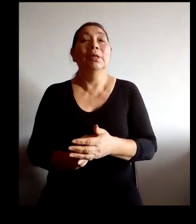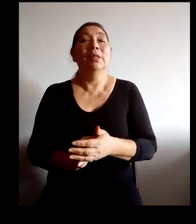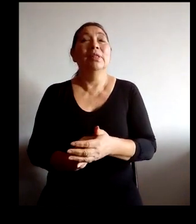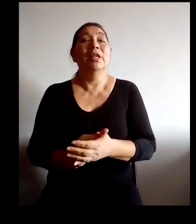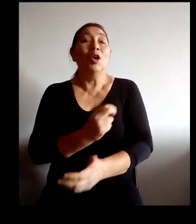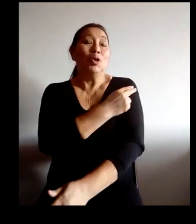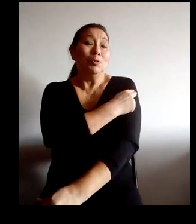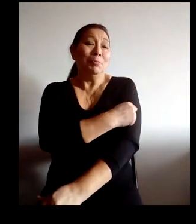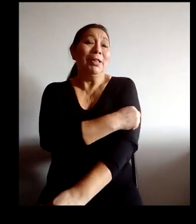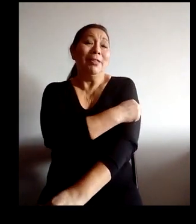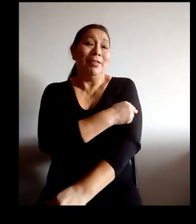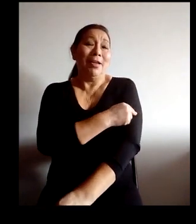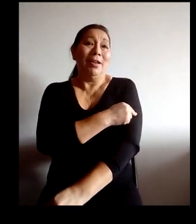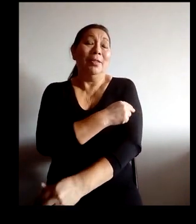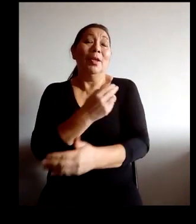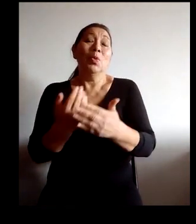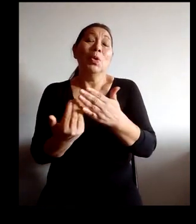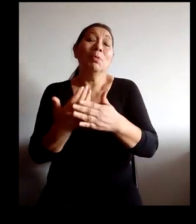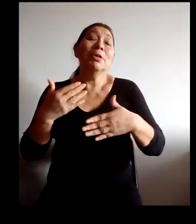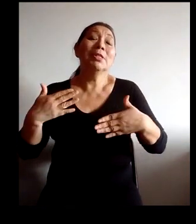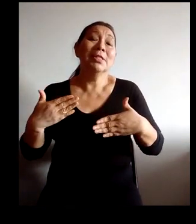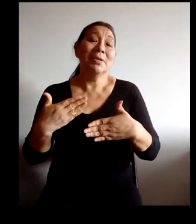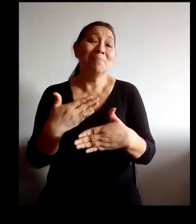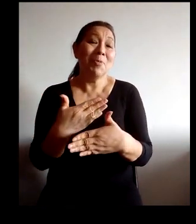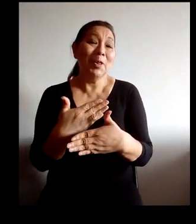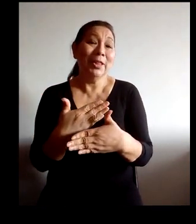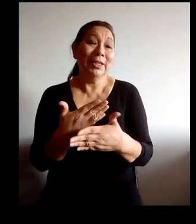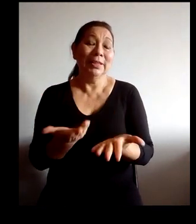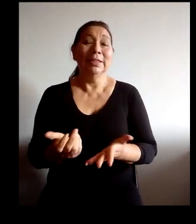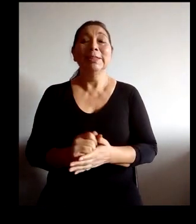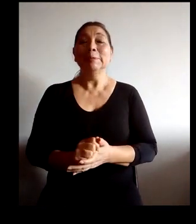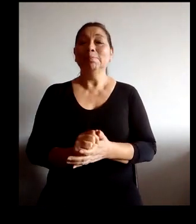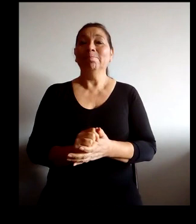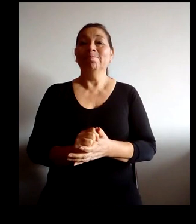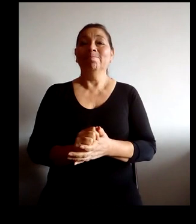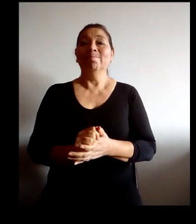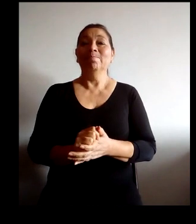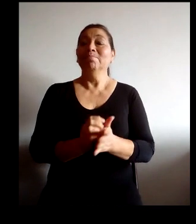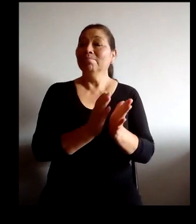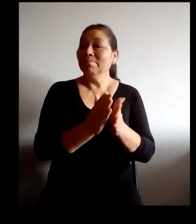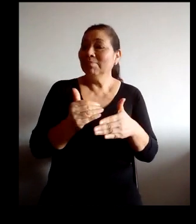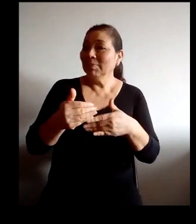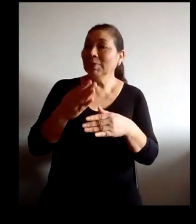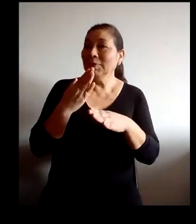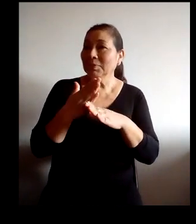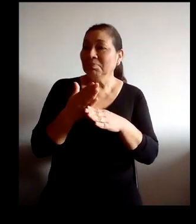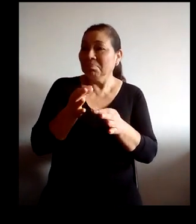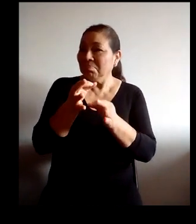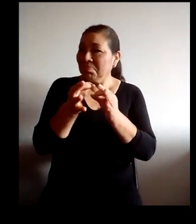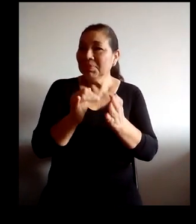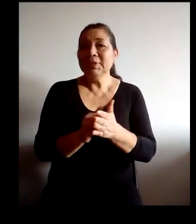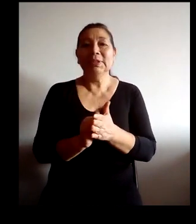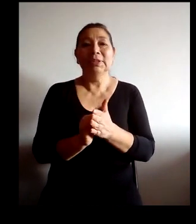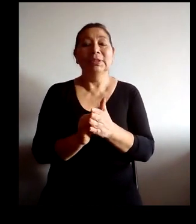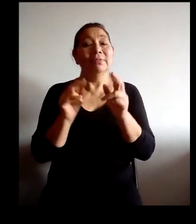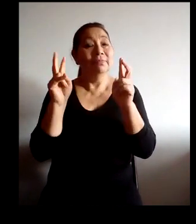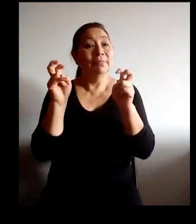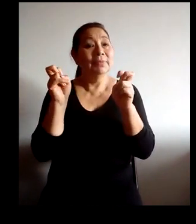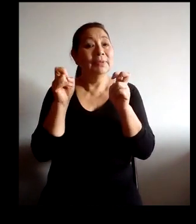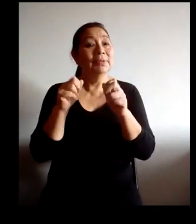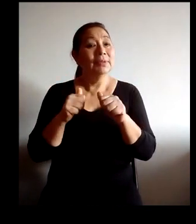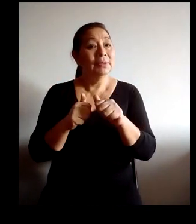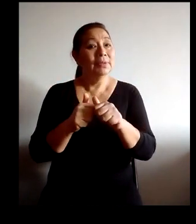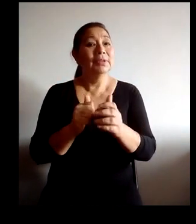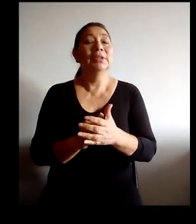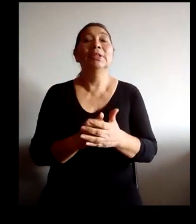nuestra defensa a los términos del precedente Flores Cayo, nosotros realizamos una consulta a este mismo